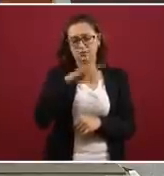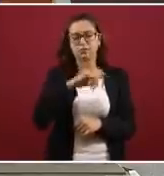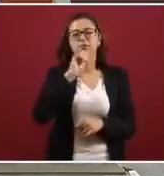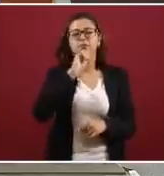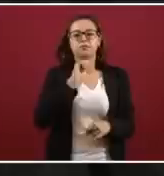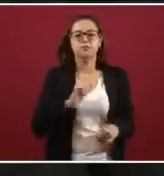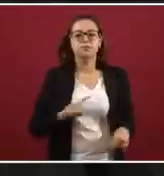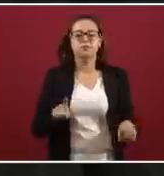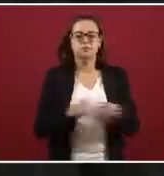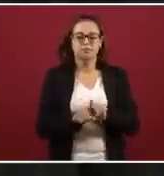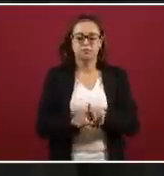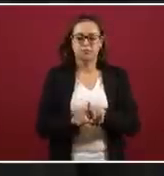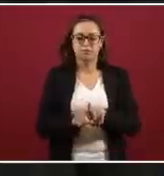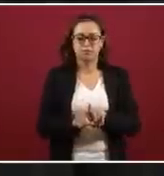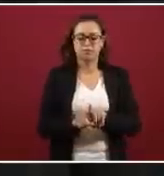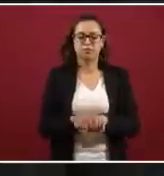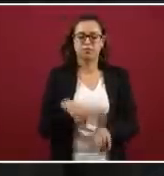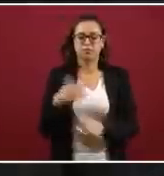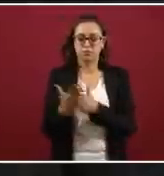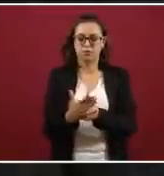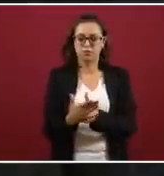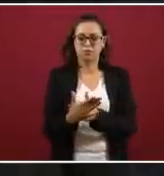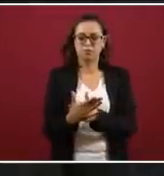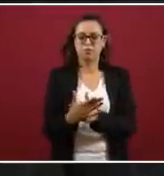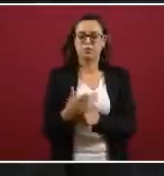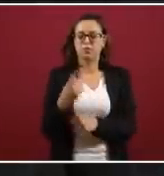también el primero de octubre